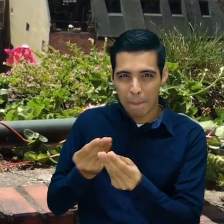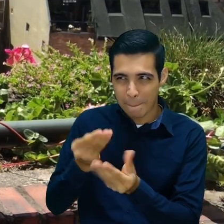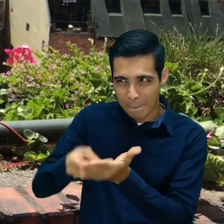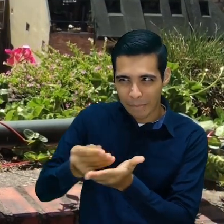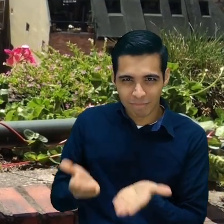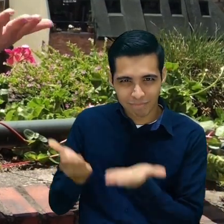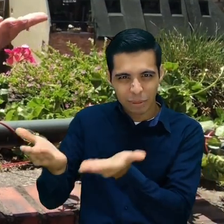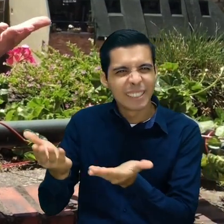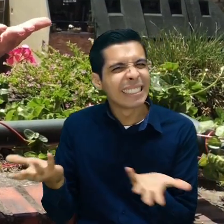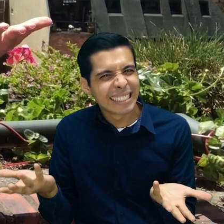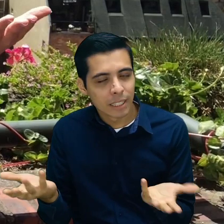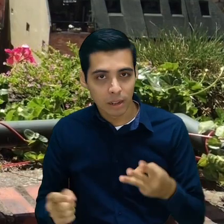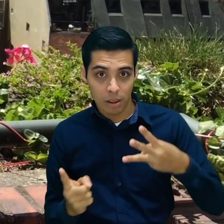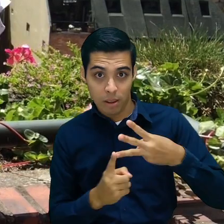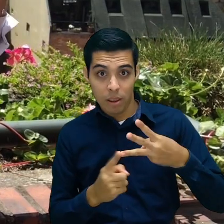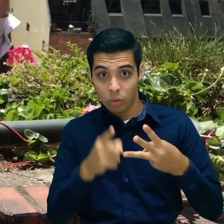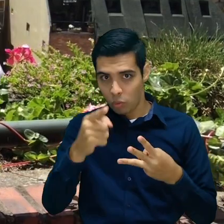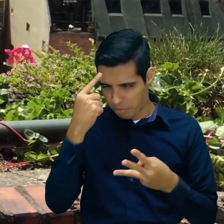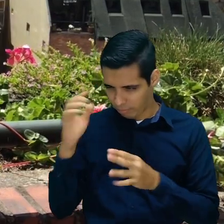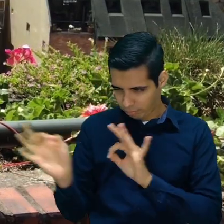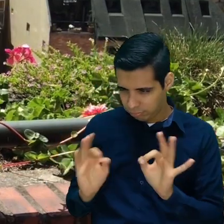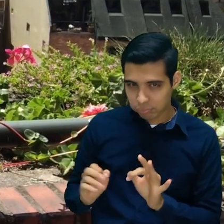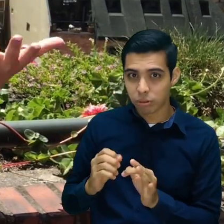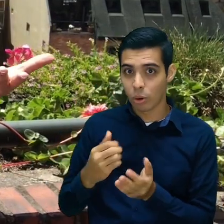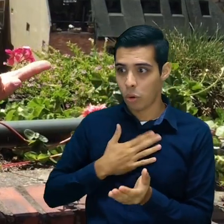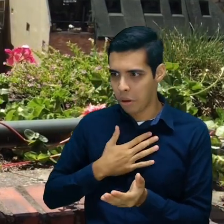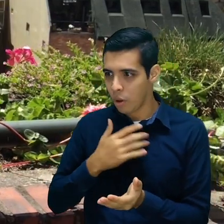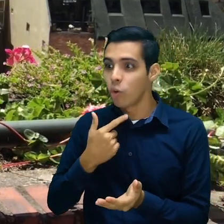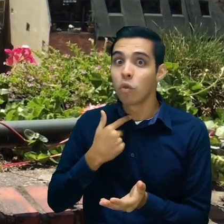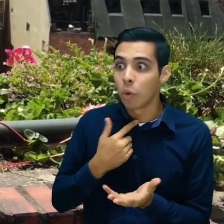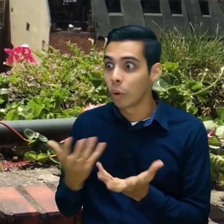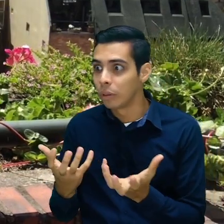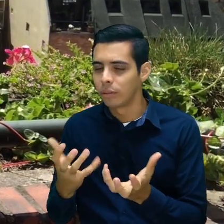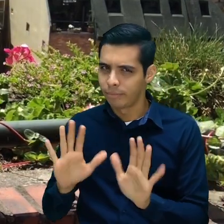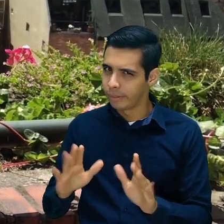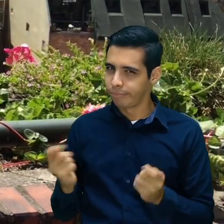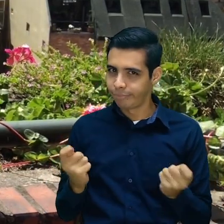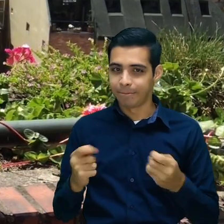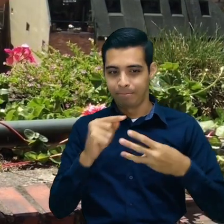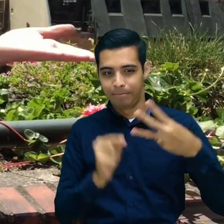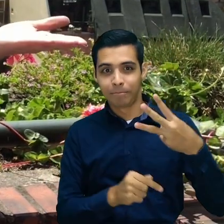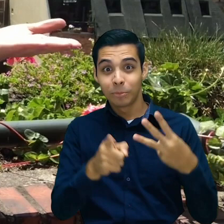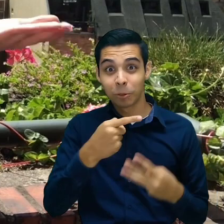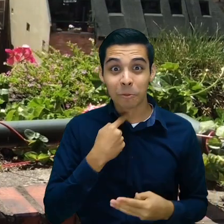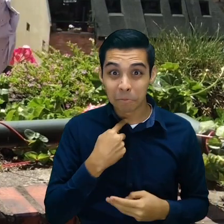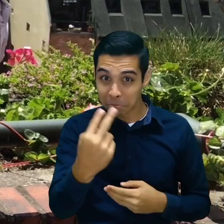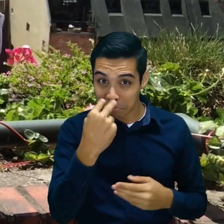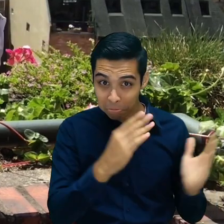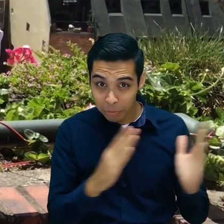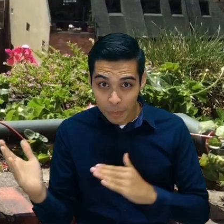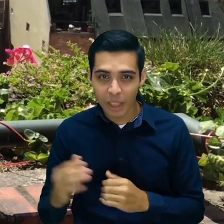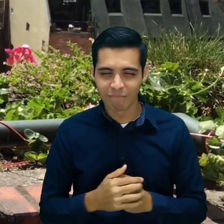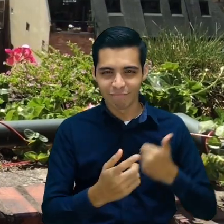eliminar esas cosas que al final no nos representan más que un gusto inmediato, pero que no nos acercan a nuestros objetivos financieros. Si les gustó este video, por